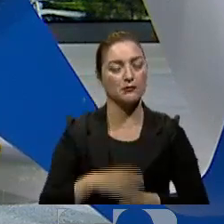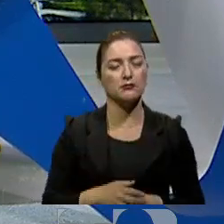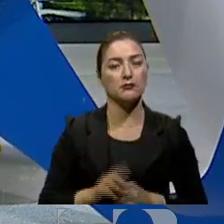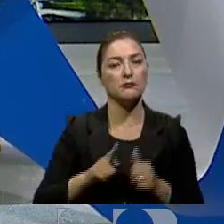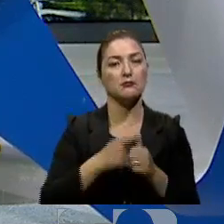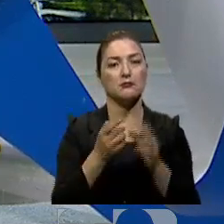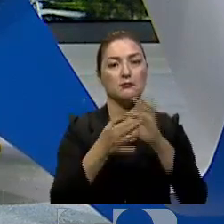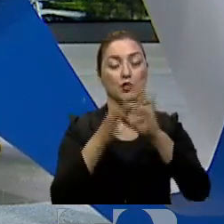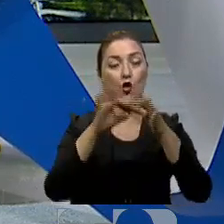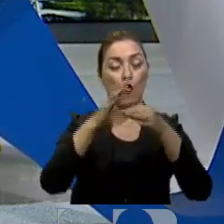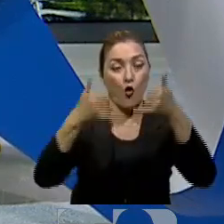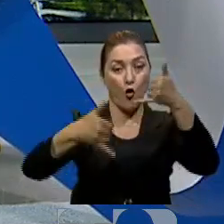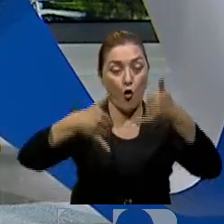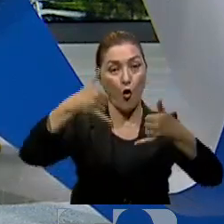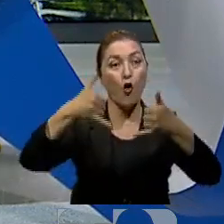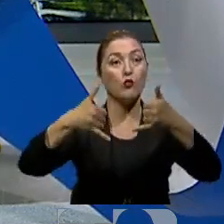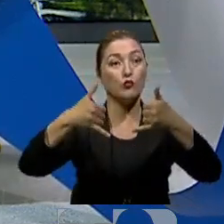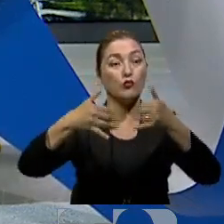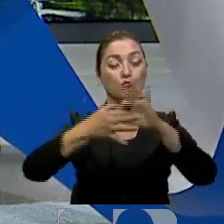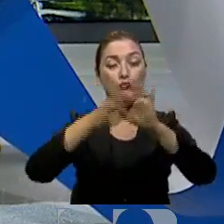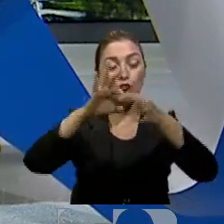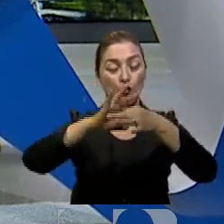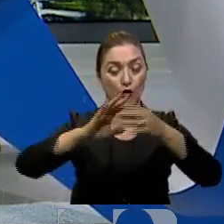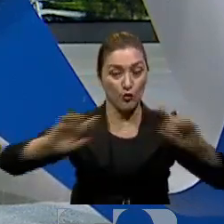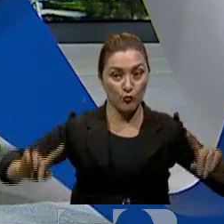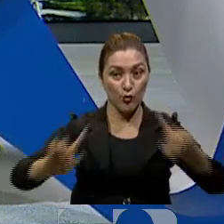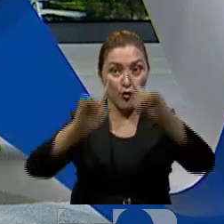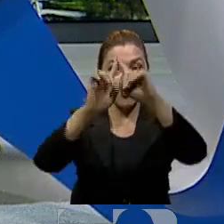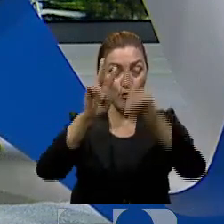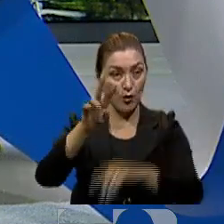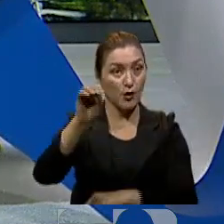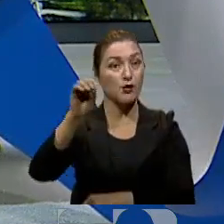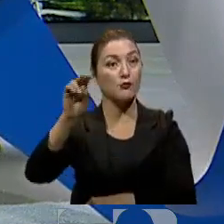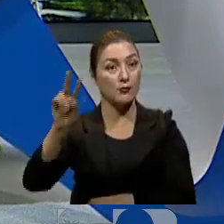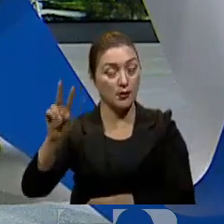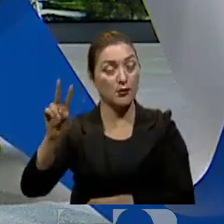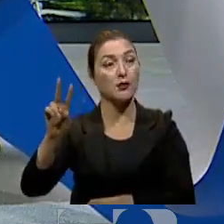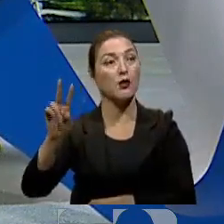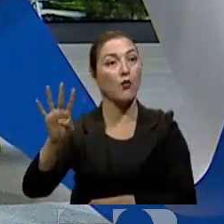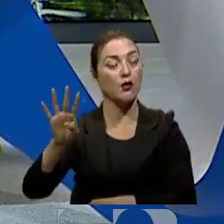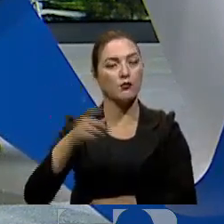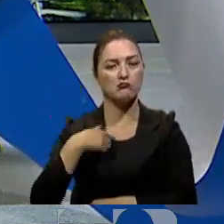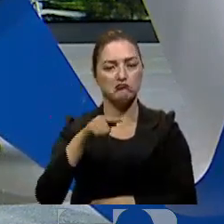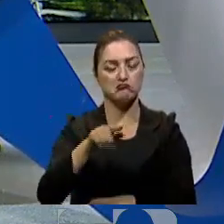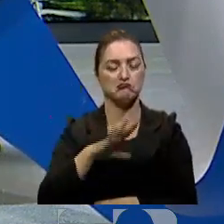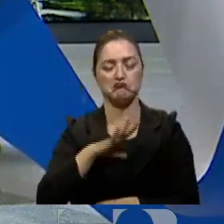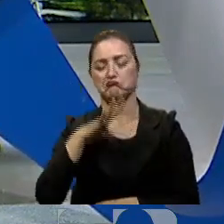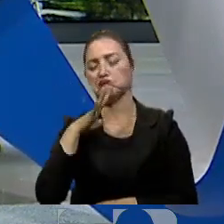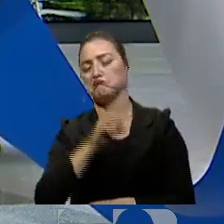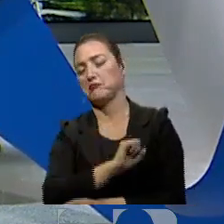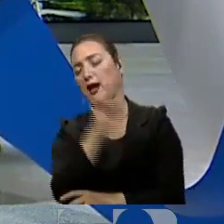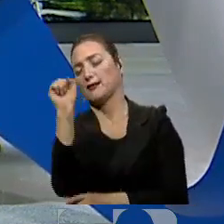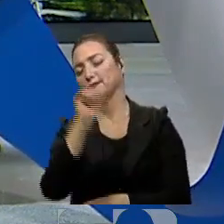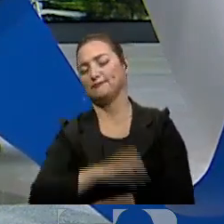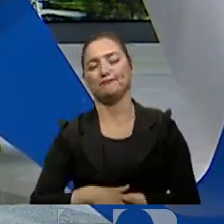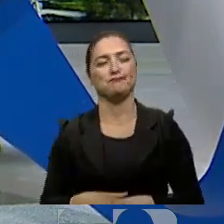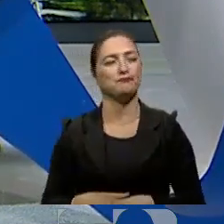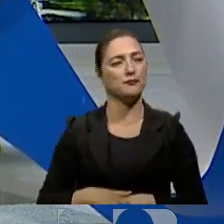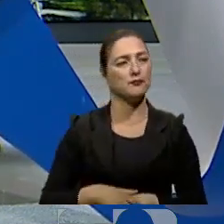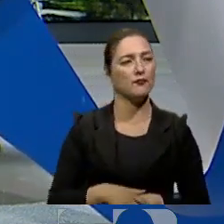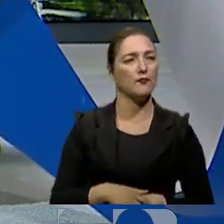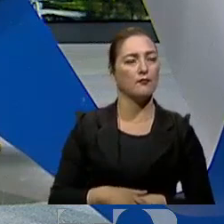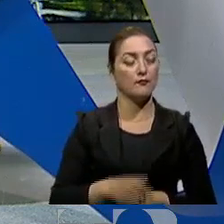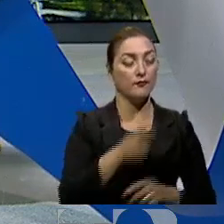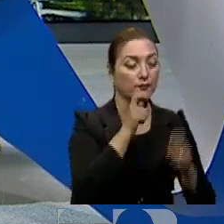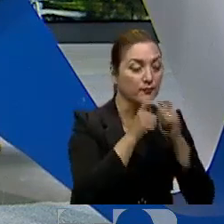Juegos Olímpicos de París 2024. ¡Qué buena noticia! ¡Felicitaciones! ¡Qué orgullo! Orgullosos. Hemos conversado con él, hemos